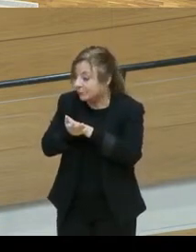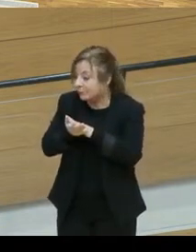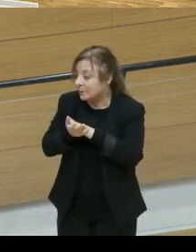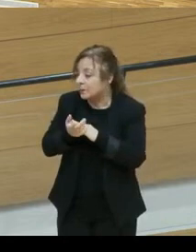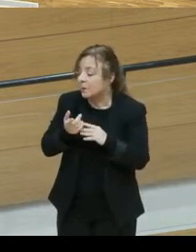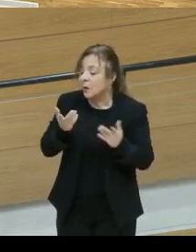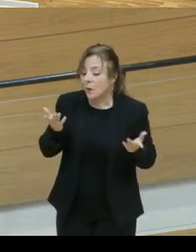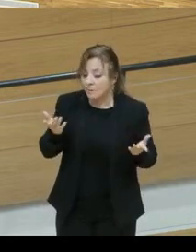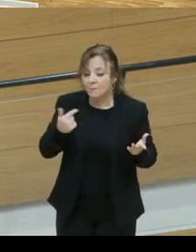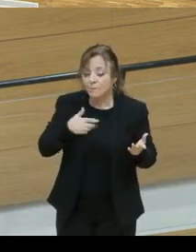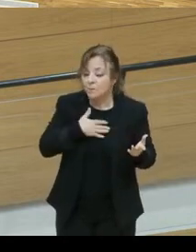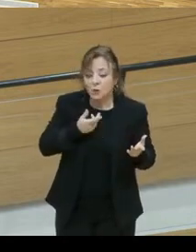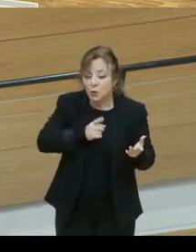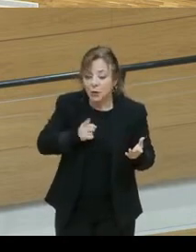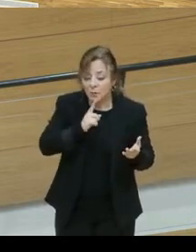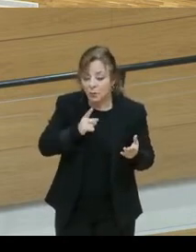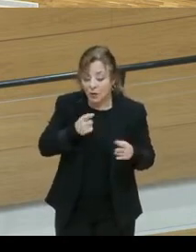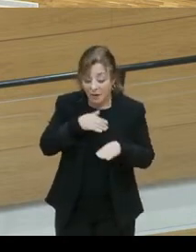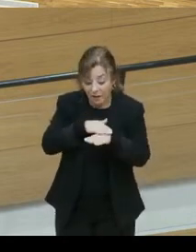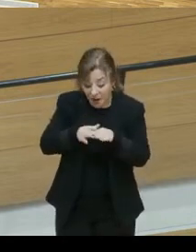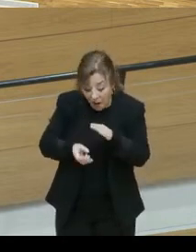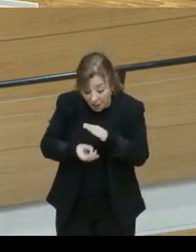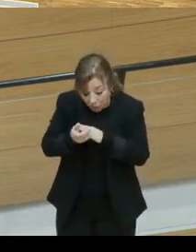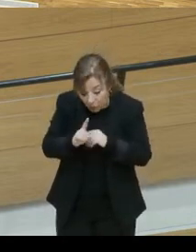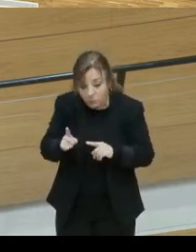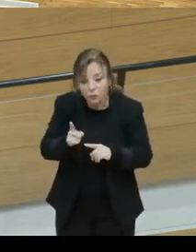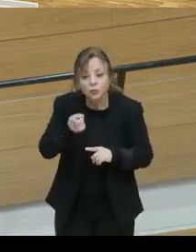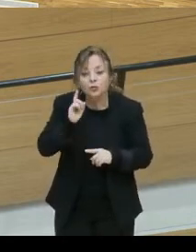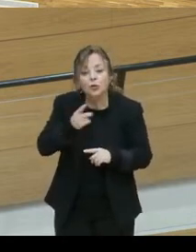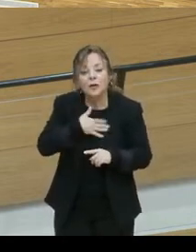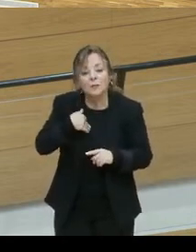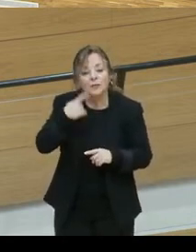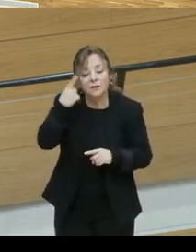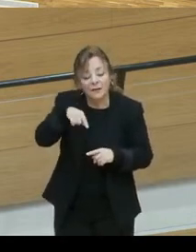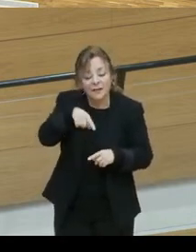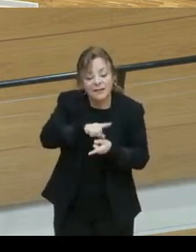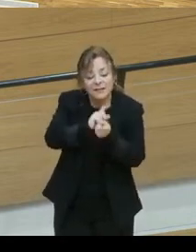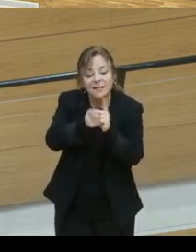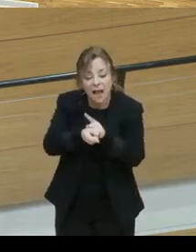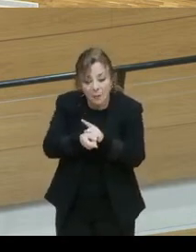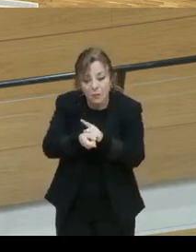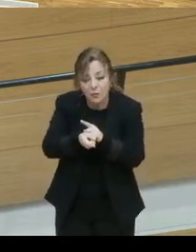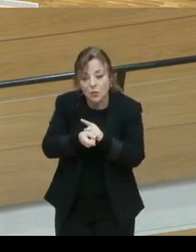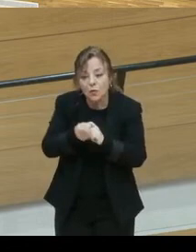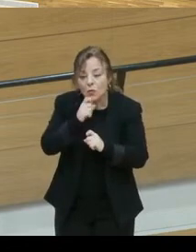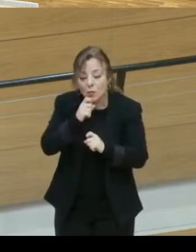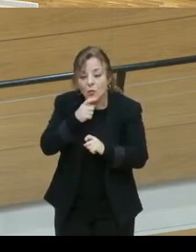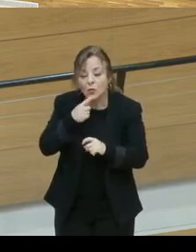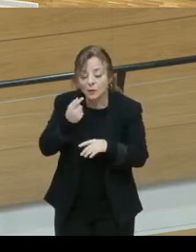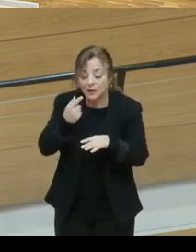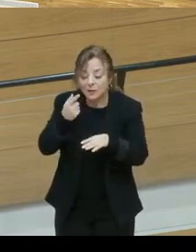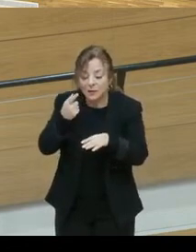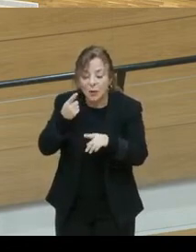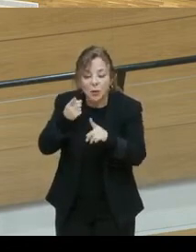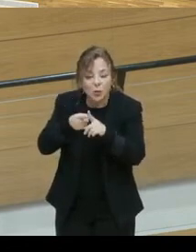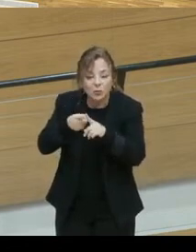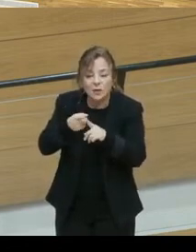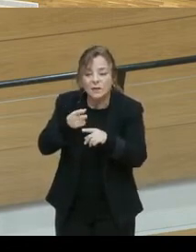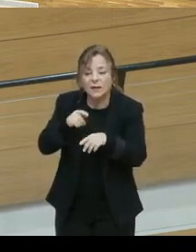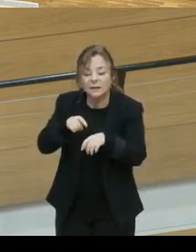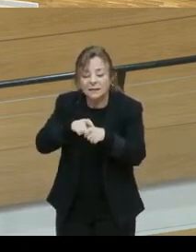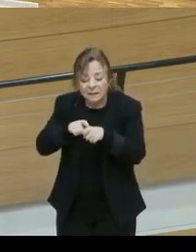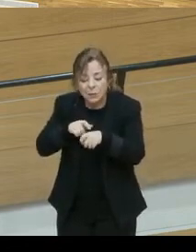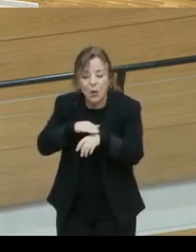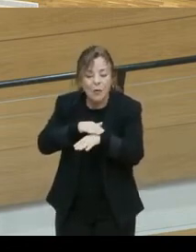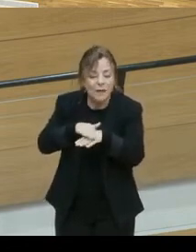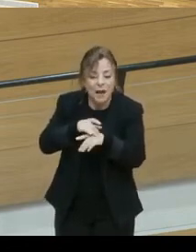no queremos que no produzcan ceras, simplemente queremos saber ese cambio que generan y los sustratos que utiliza y el tipo de ceras, porque